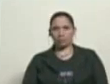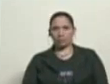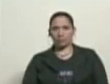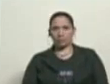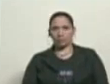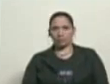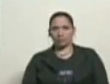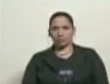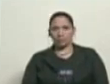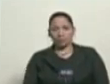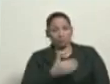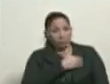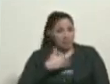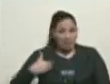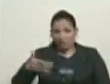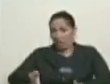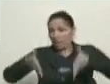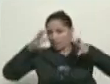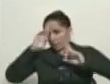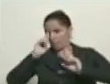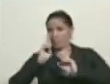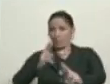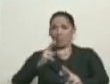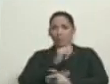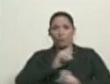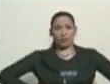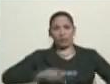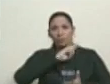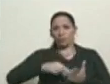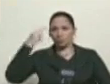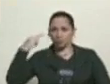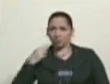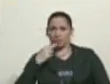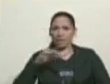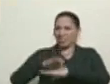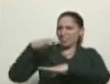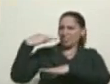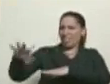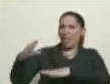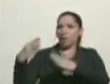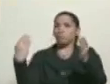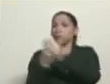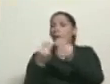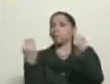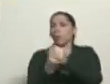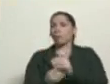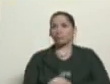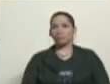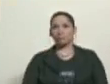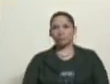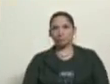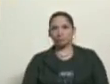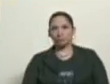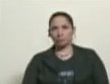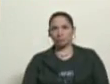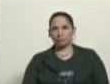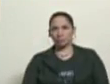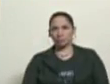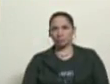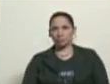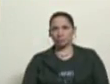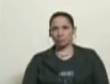Y si quieren ganarse el respeto de la Fuerza Armada, dejen la mamadera de gallo, la guachafita,